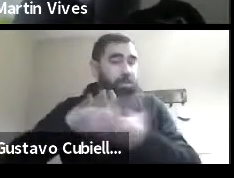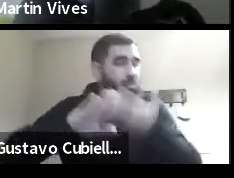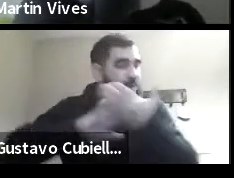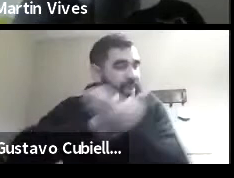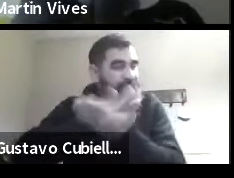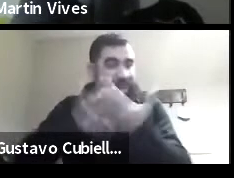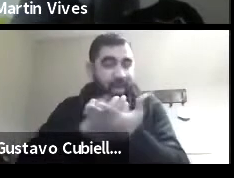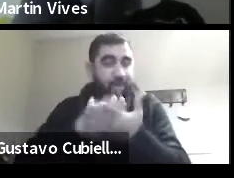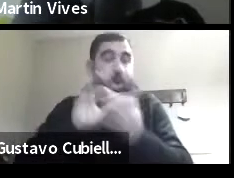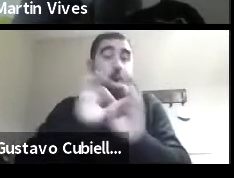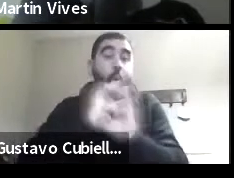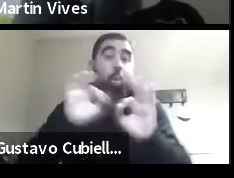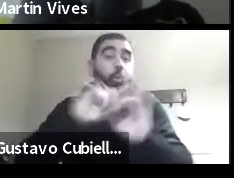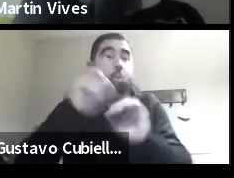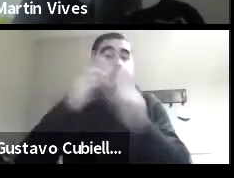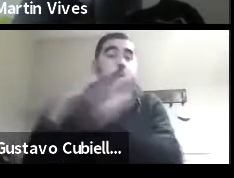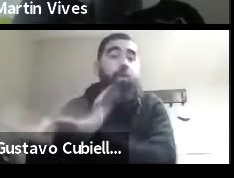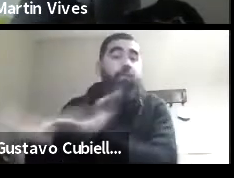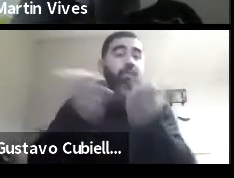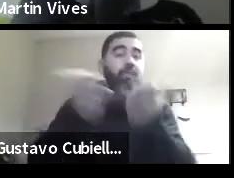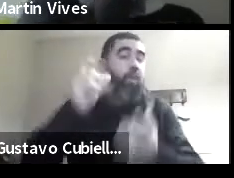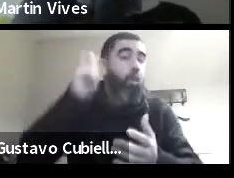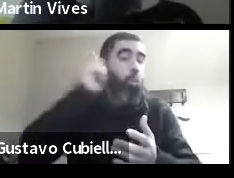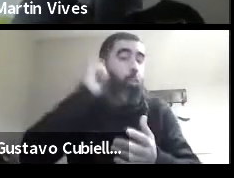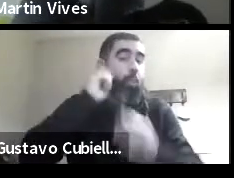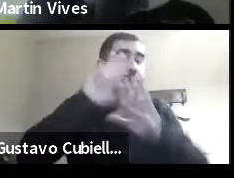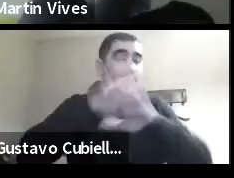son invitados a los cumpleaños. Entonces,